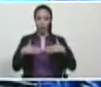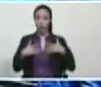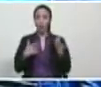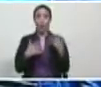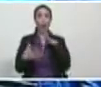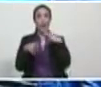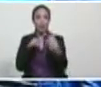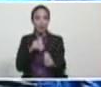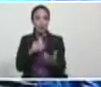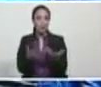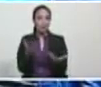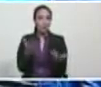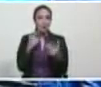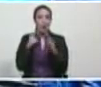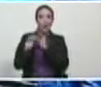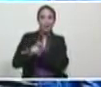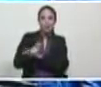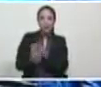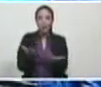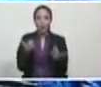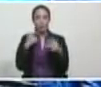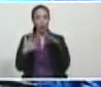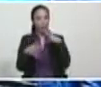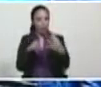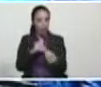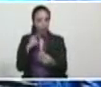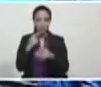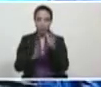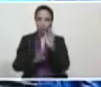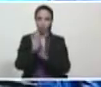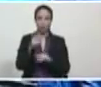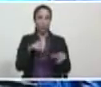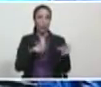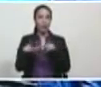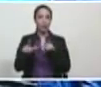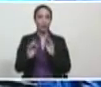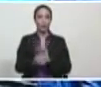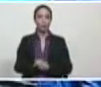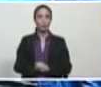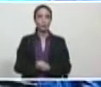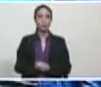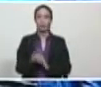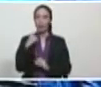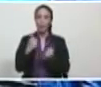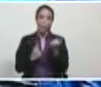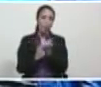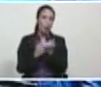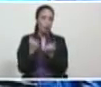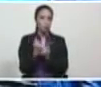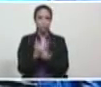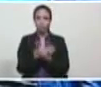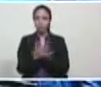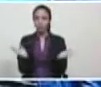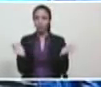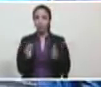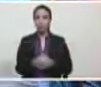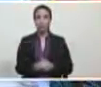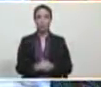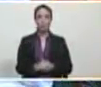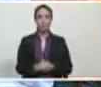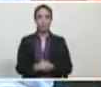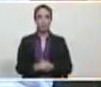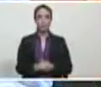a las necesidades productivas de cada sector y apoyar todos los sectores.